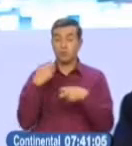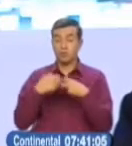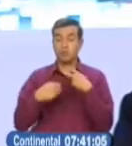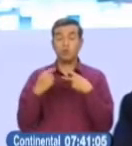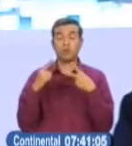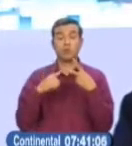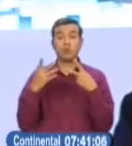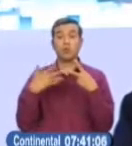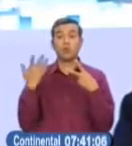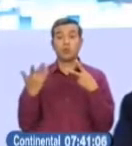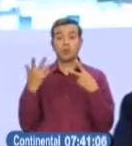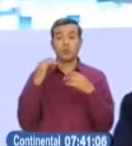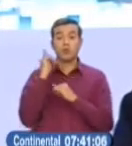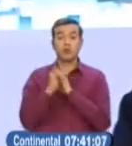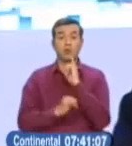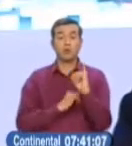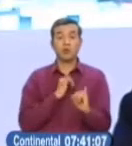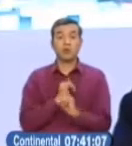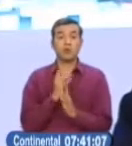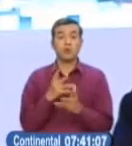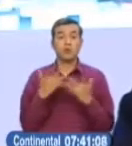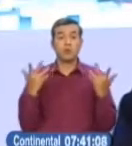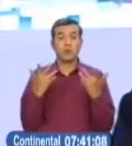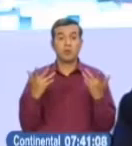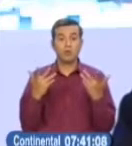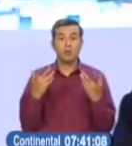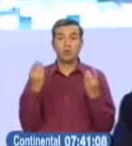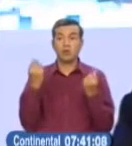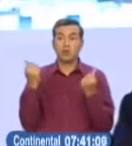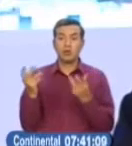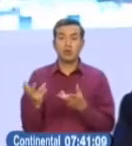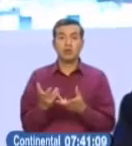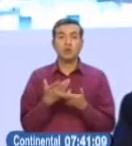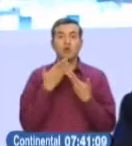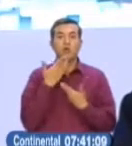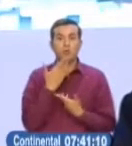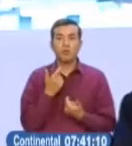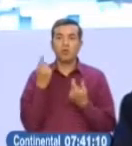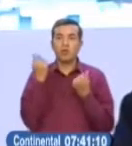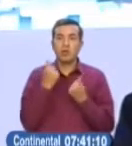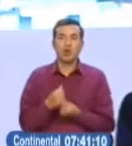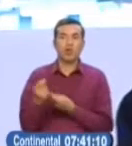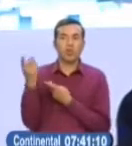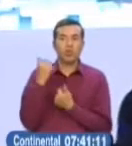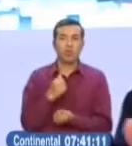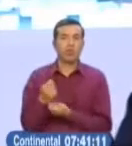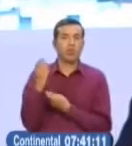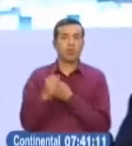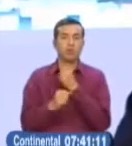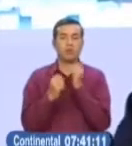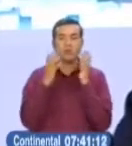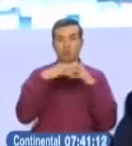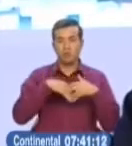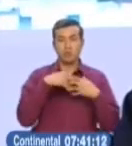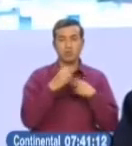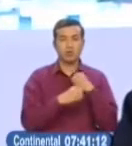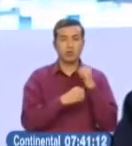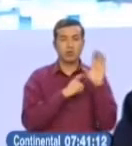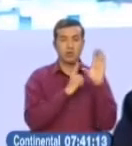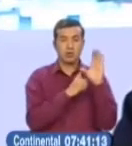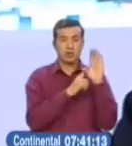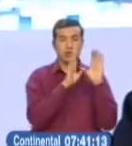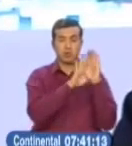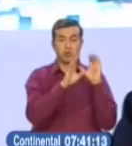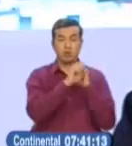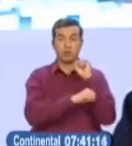está ocurriendo a escala internacional es un drenaje de recursos, una salida neta de recursos. De hecho, desde la crisis global del capitalismo